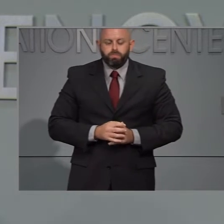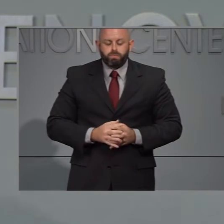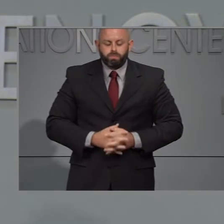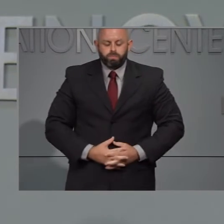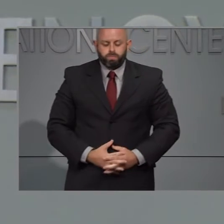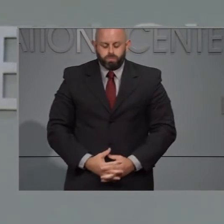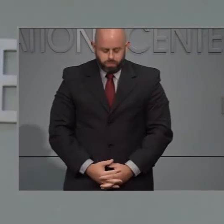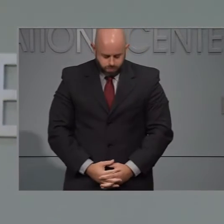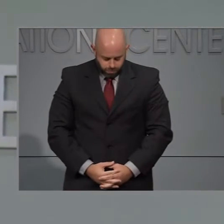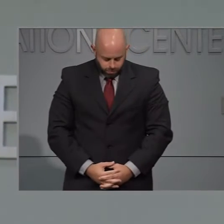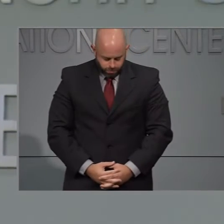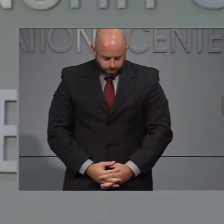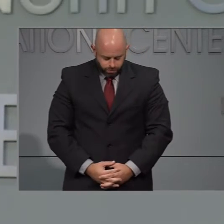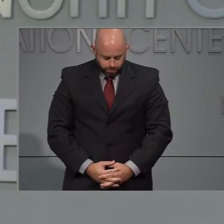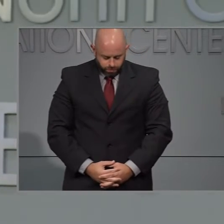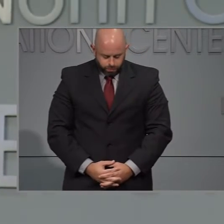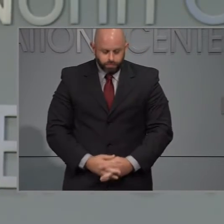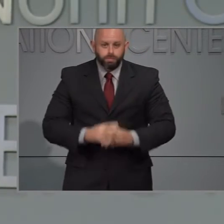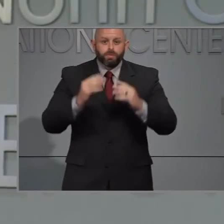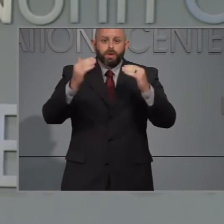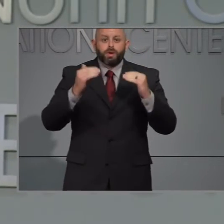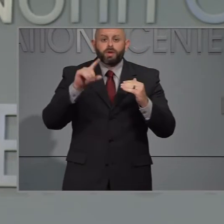por favor.